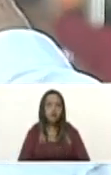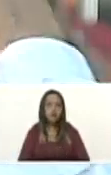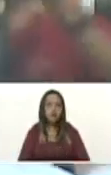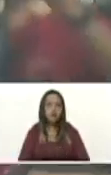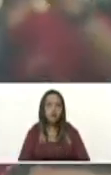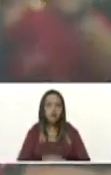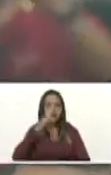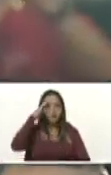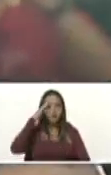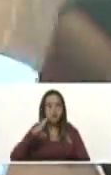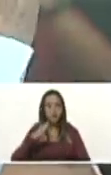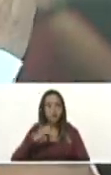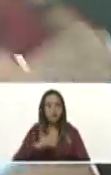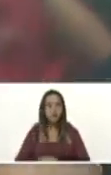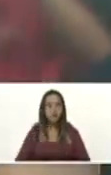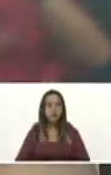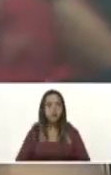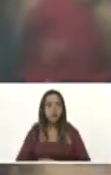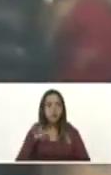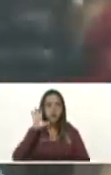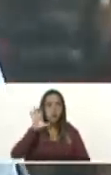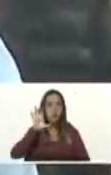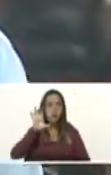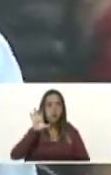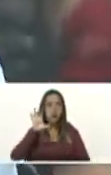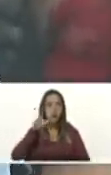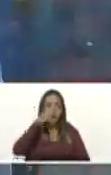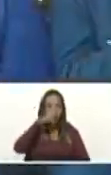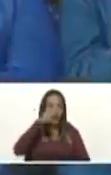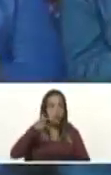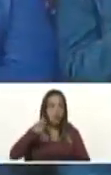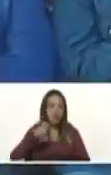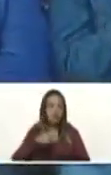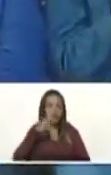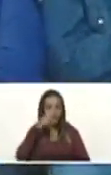mayor general de la patria, gobernador del pueblo.